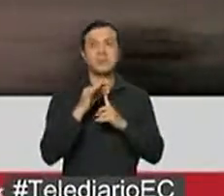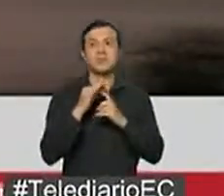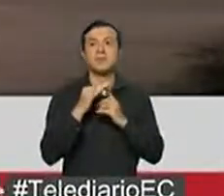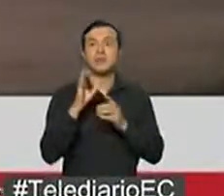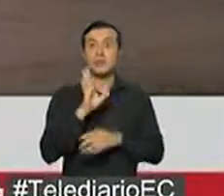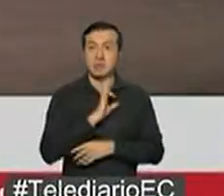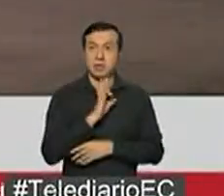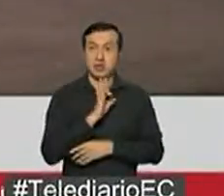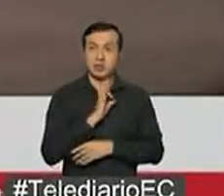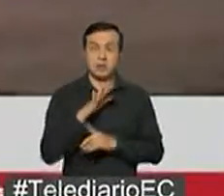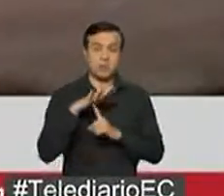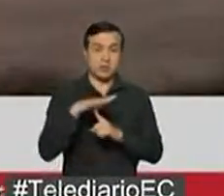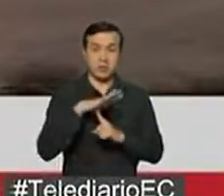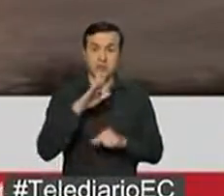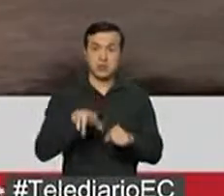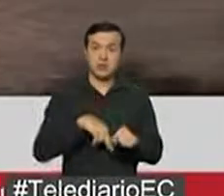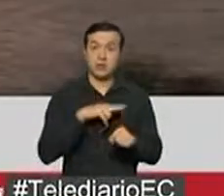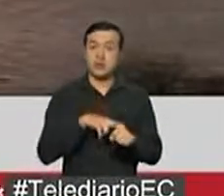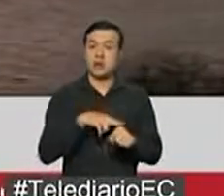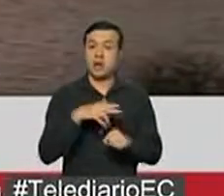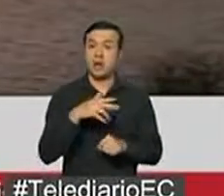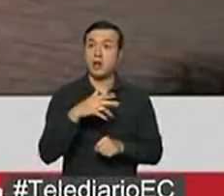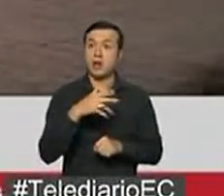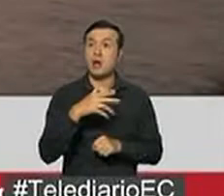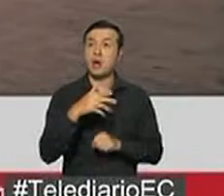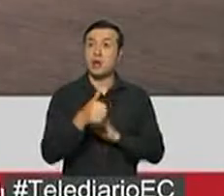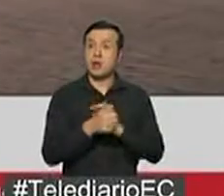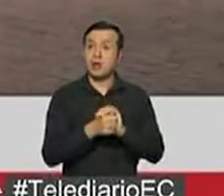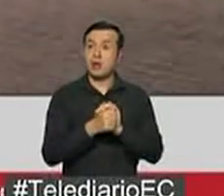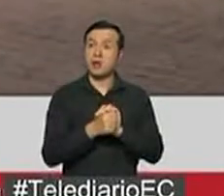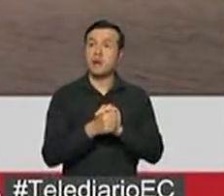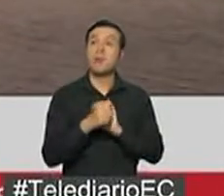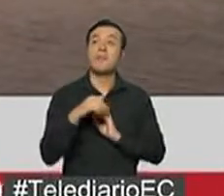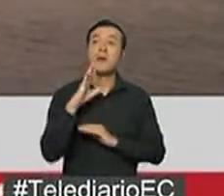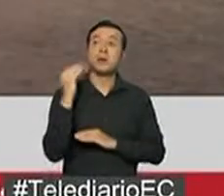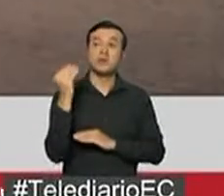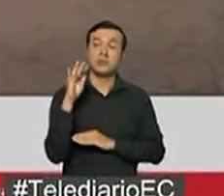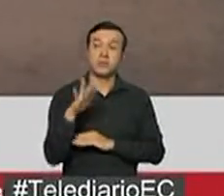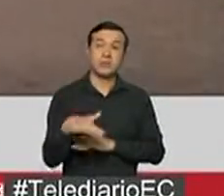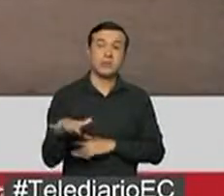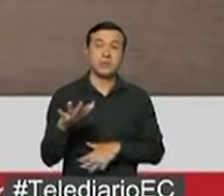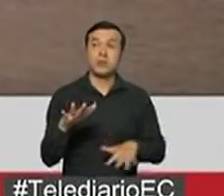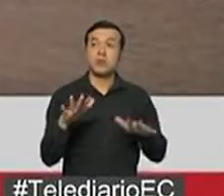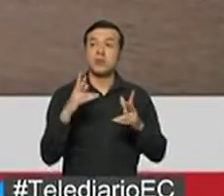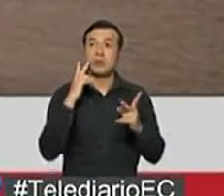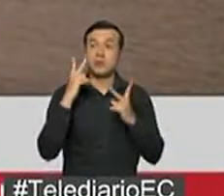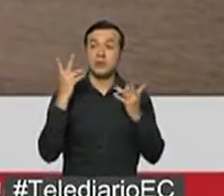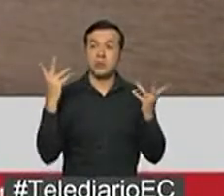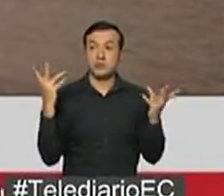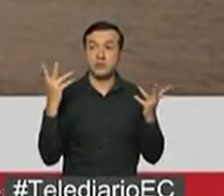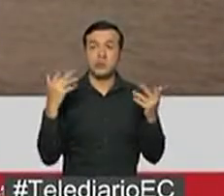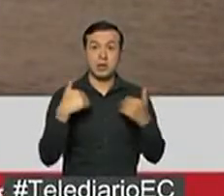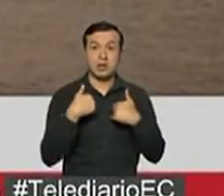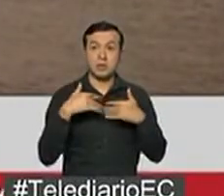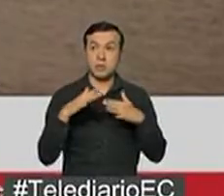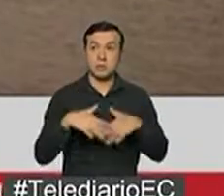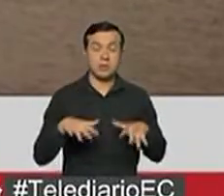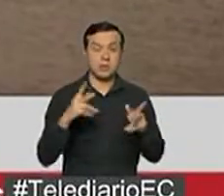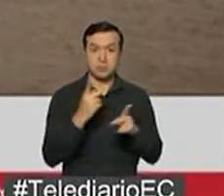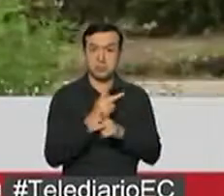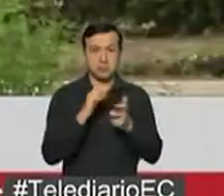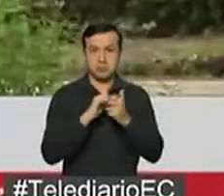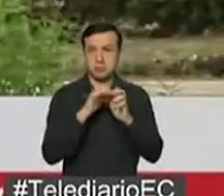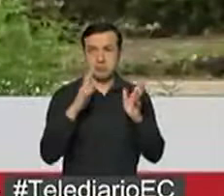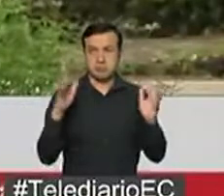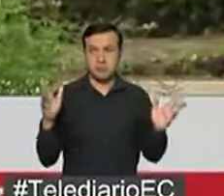según técnicos del parque nacional galápagos fernandina es una de las islas más jóvenes de la zona y esta árida por lo que las especies no corren mayores riesgos